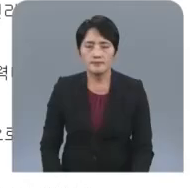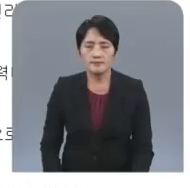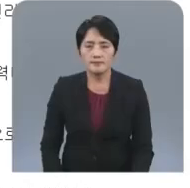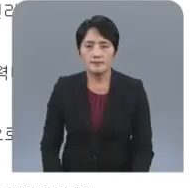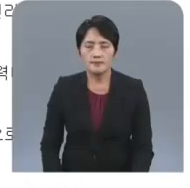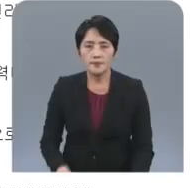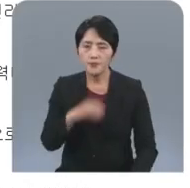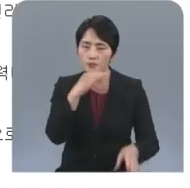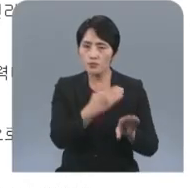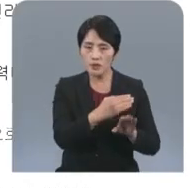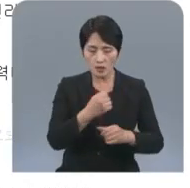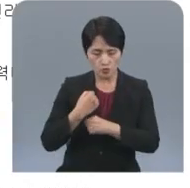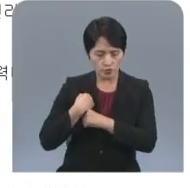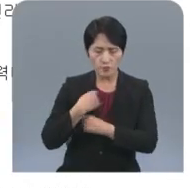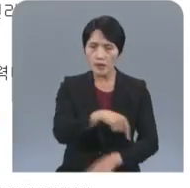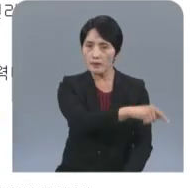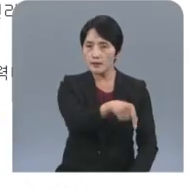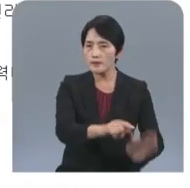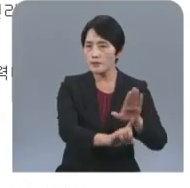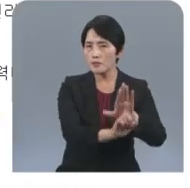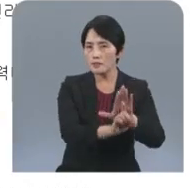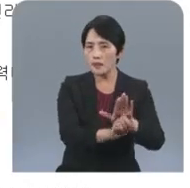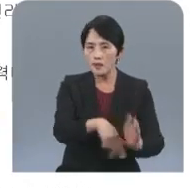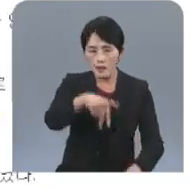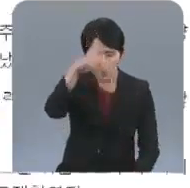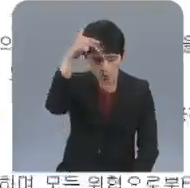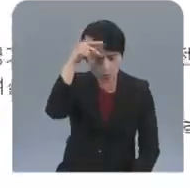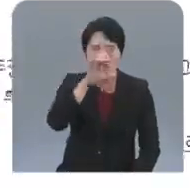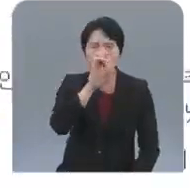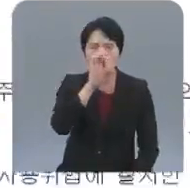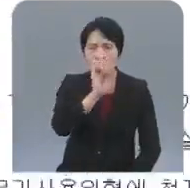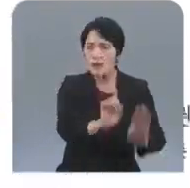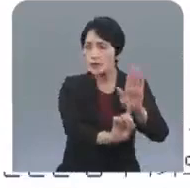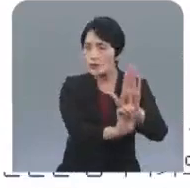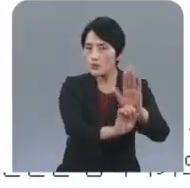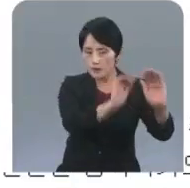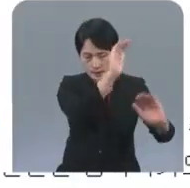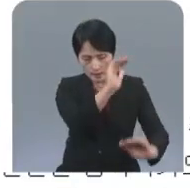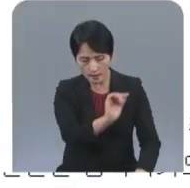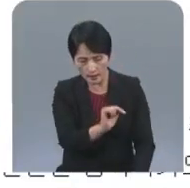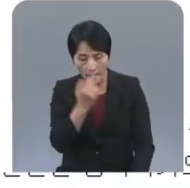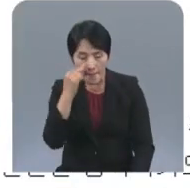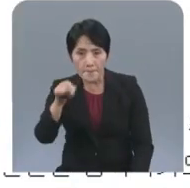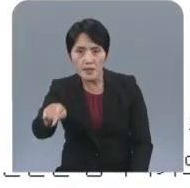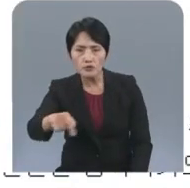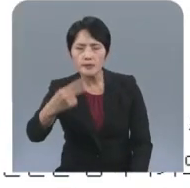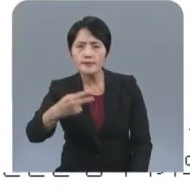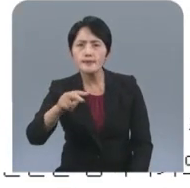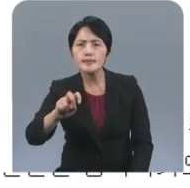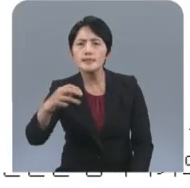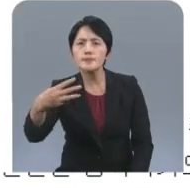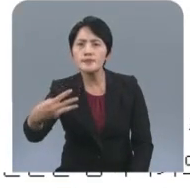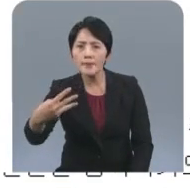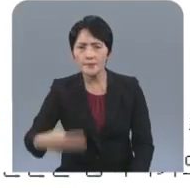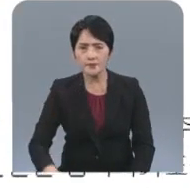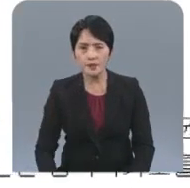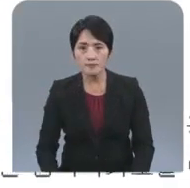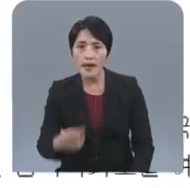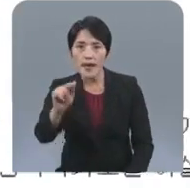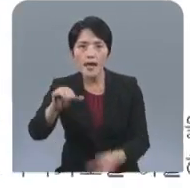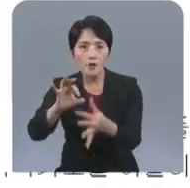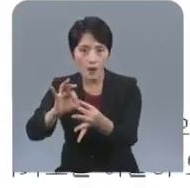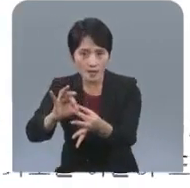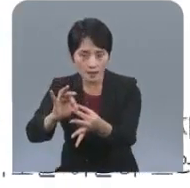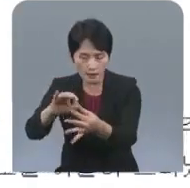anticipado abrumadoras acciones militares para protestar por la estrategia 2023 de Estados Unidos contra armas de destrucción